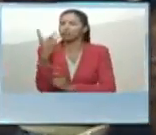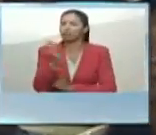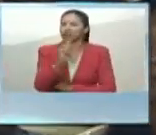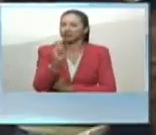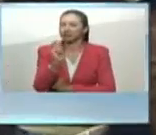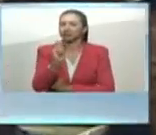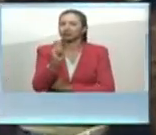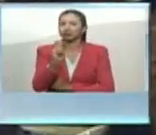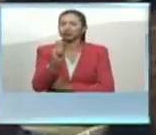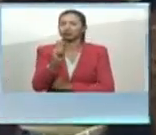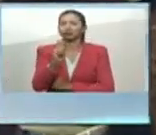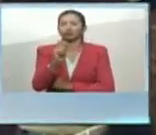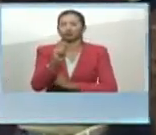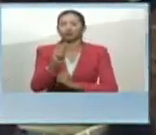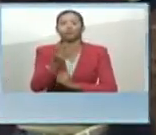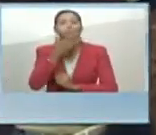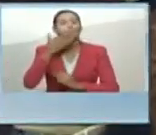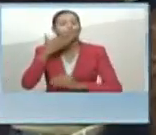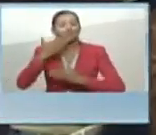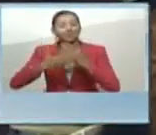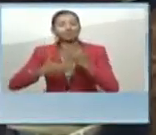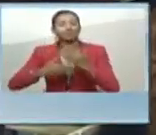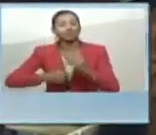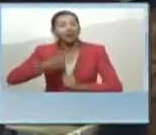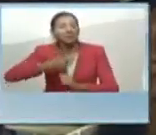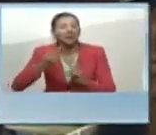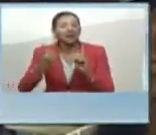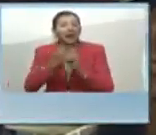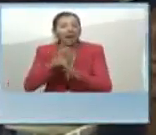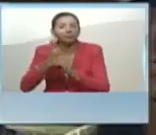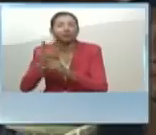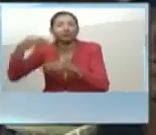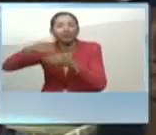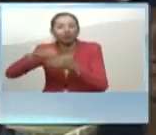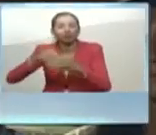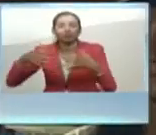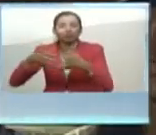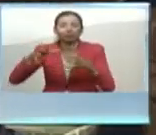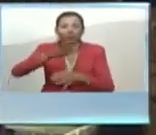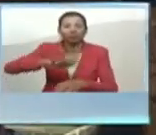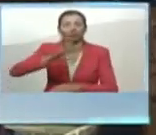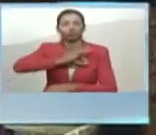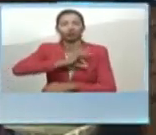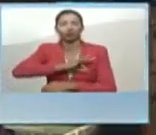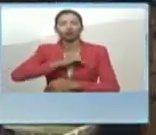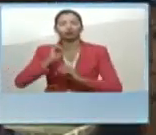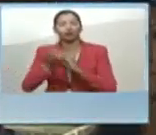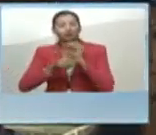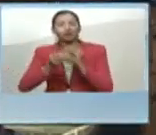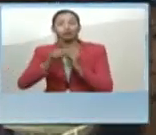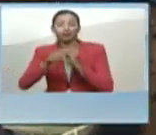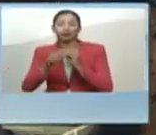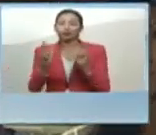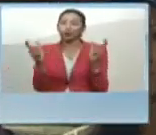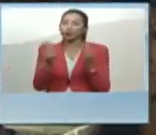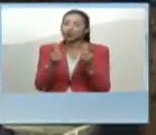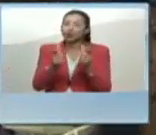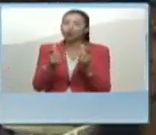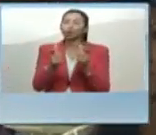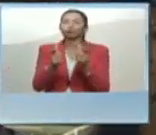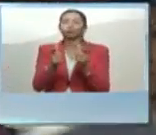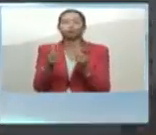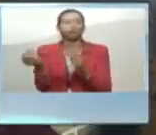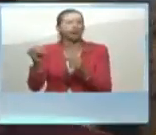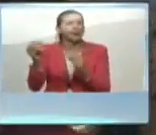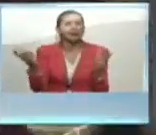alto impacto social. En lo político ya lo comenzamos a hacer asambleas de reflexión en el marco de la coyuntura de lo que estamos